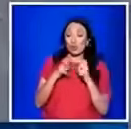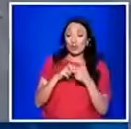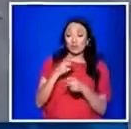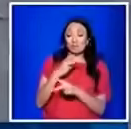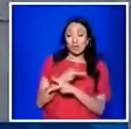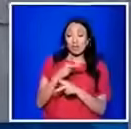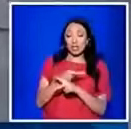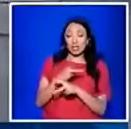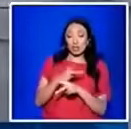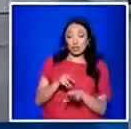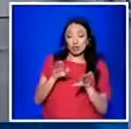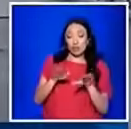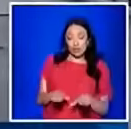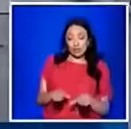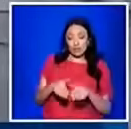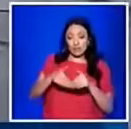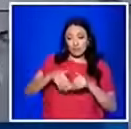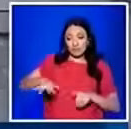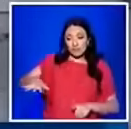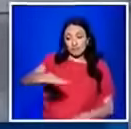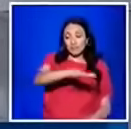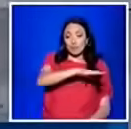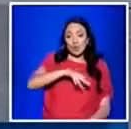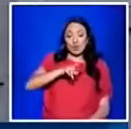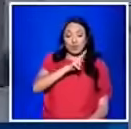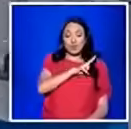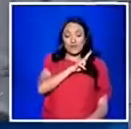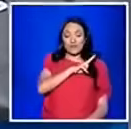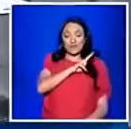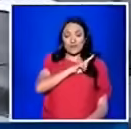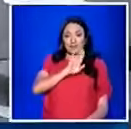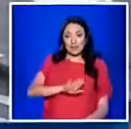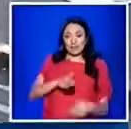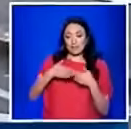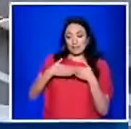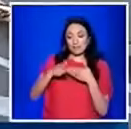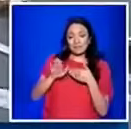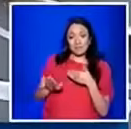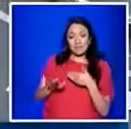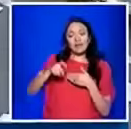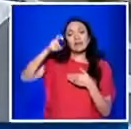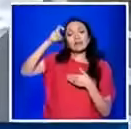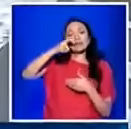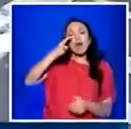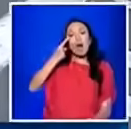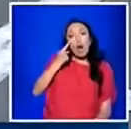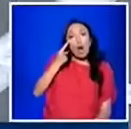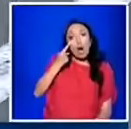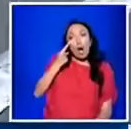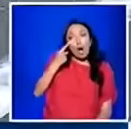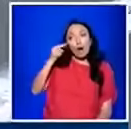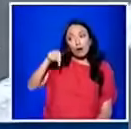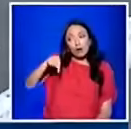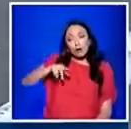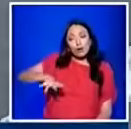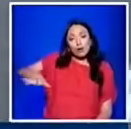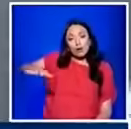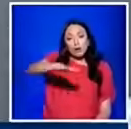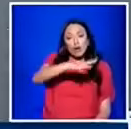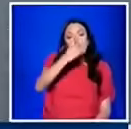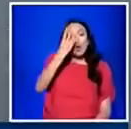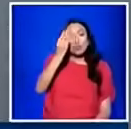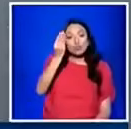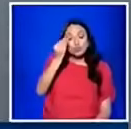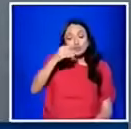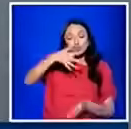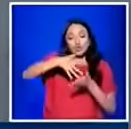en Amarchena, acá en la Ramírez Dávalos, en plena América. Es necesario que se ponga ojo a este lugar, es muy concurrido, como lo decimos.